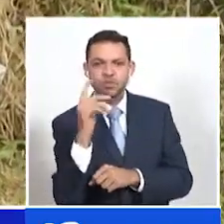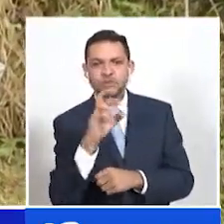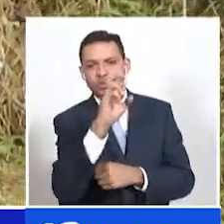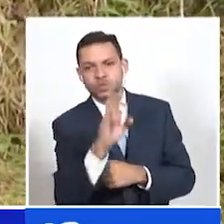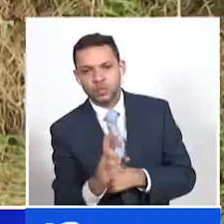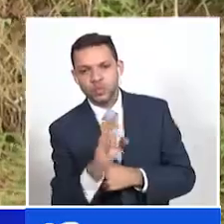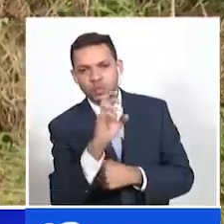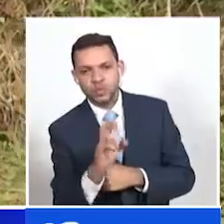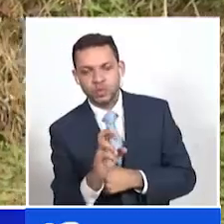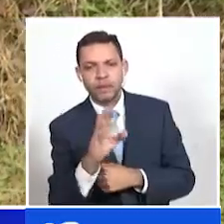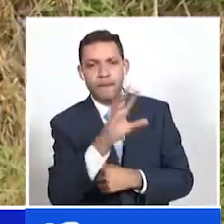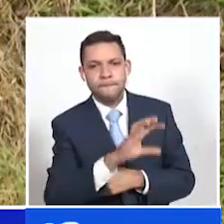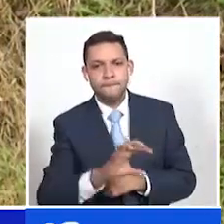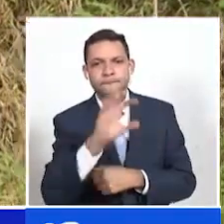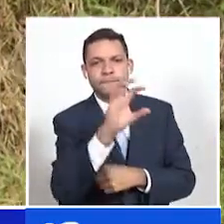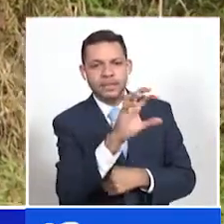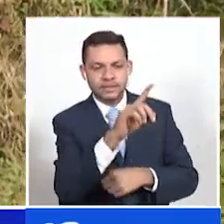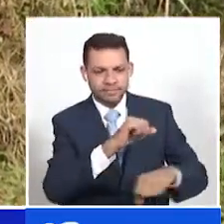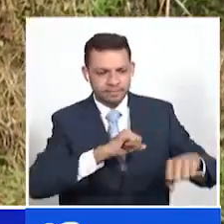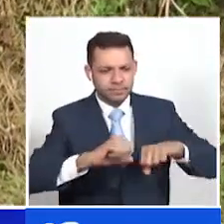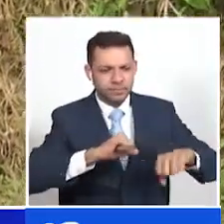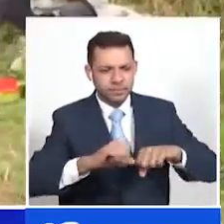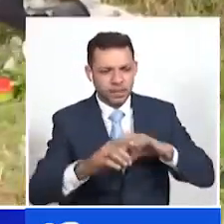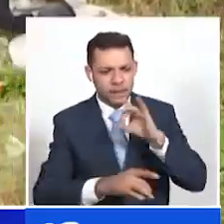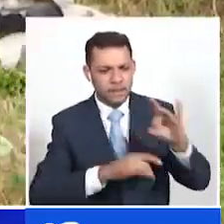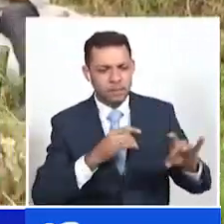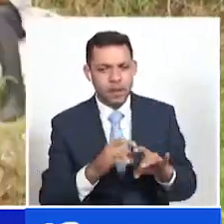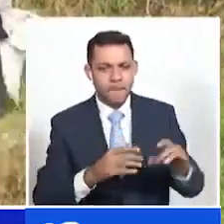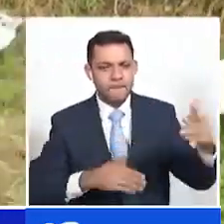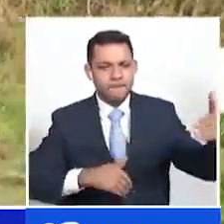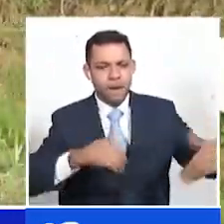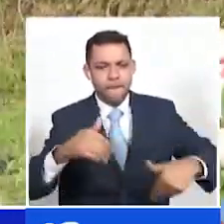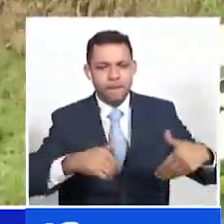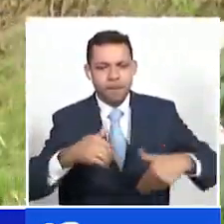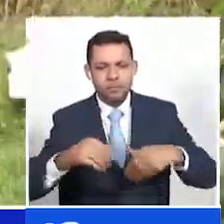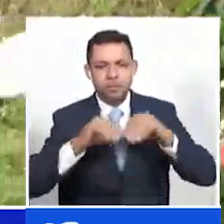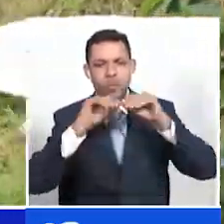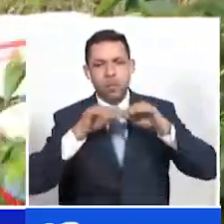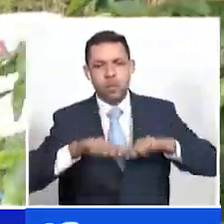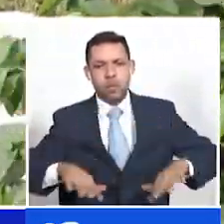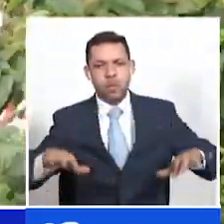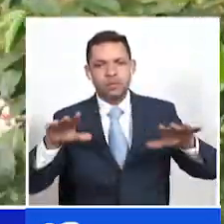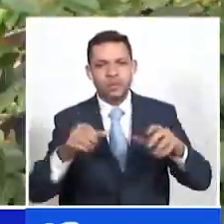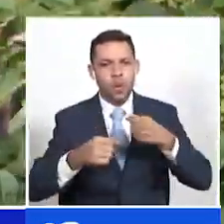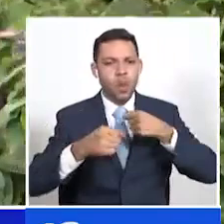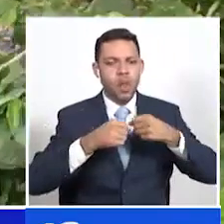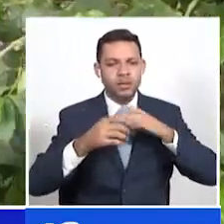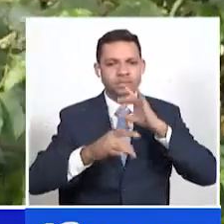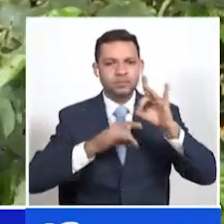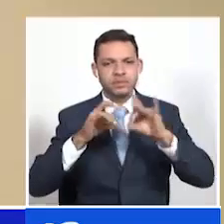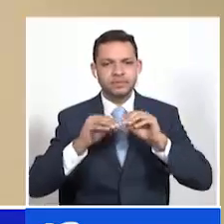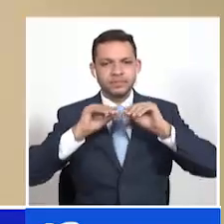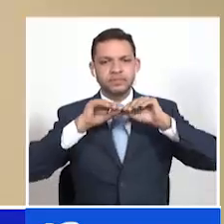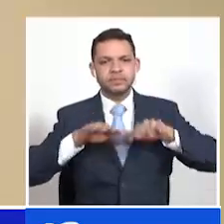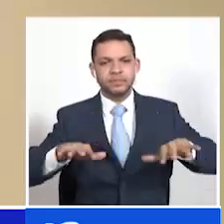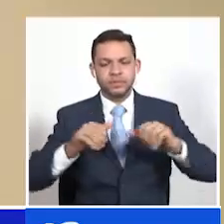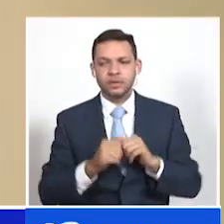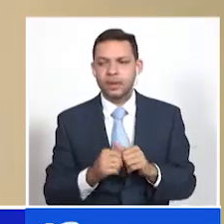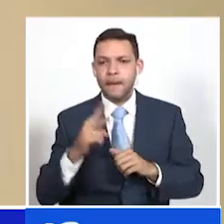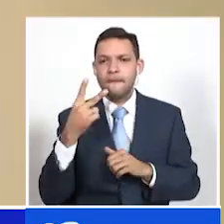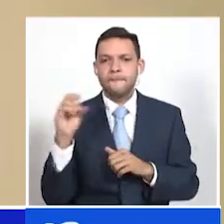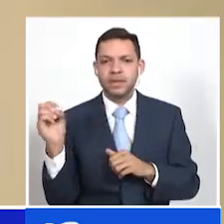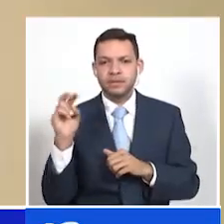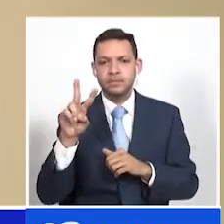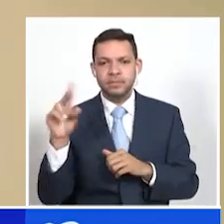esta razón, el gremio espera superar esta barrera con convocatorias masivas a través de medios de comunicación. El 2021